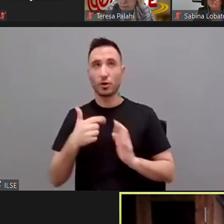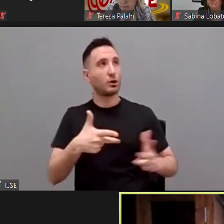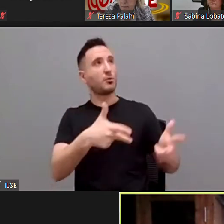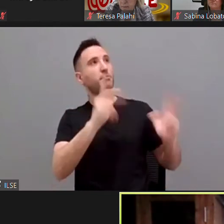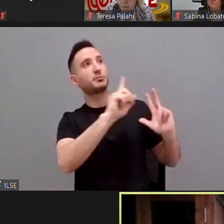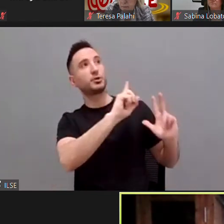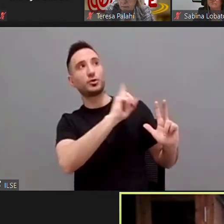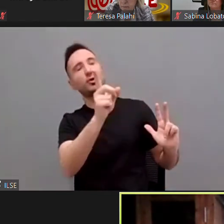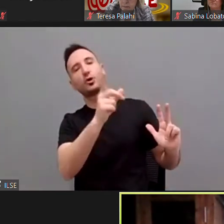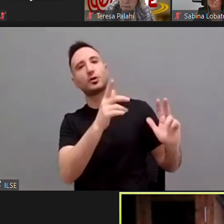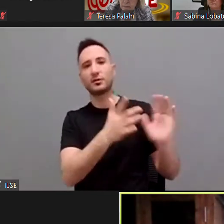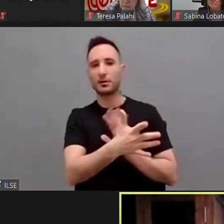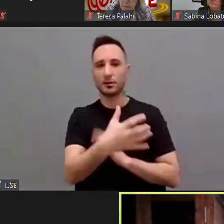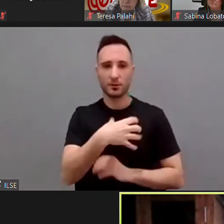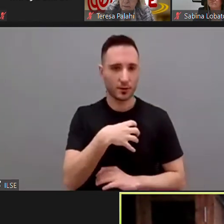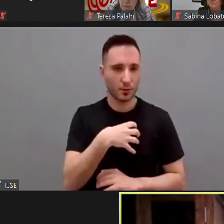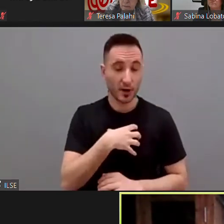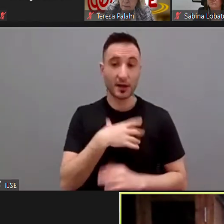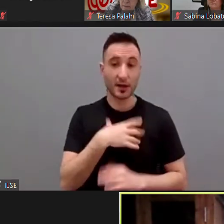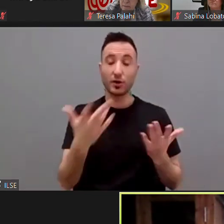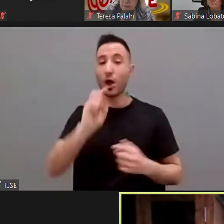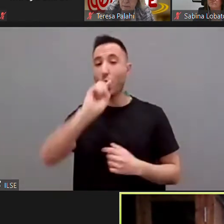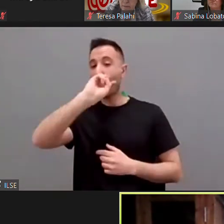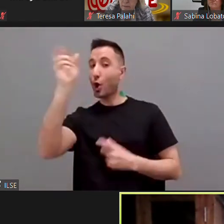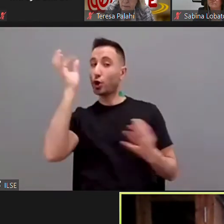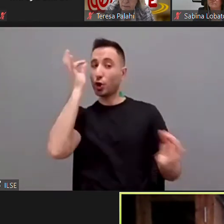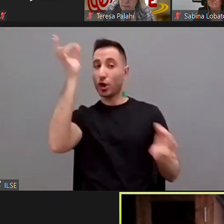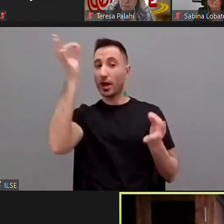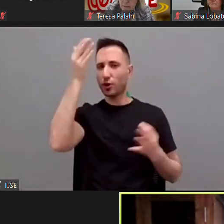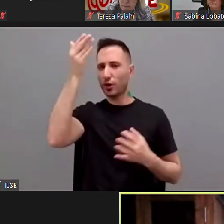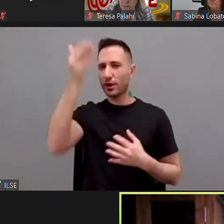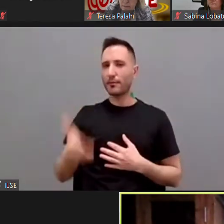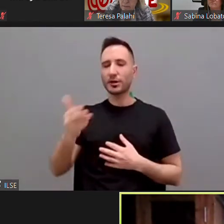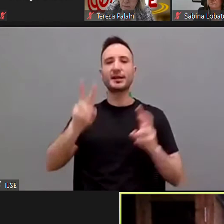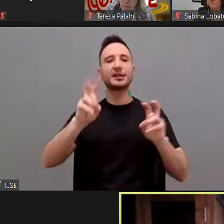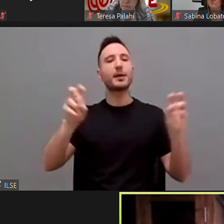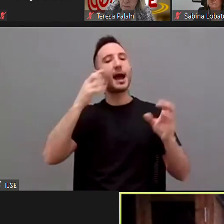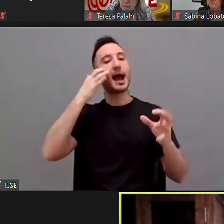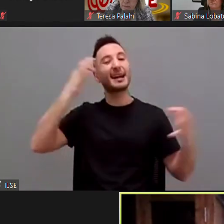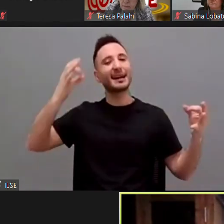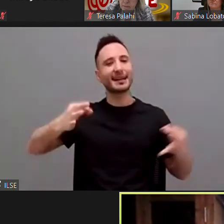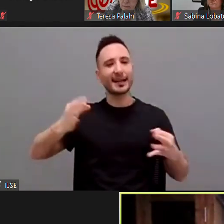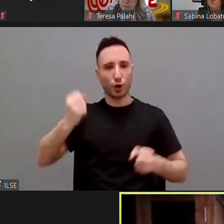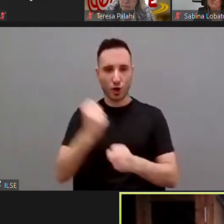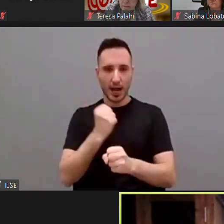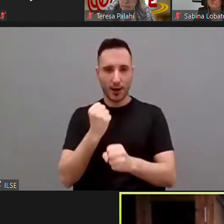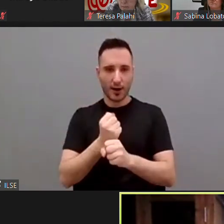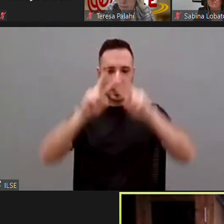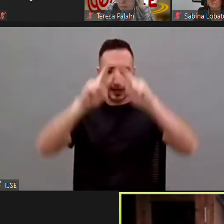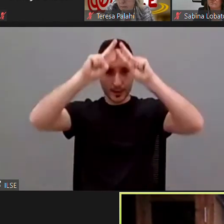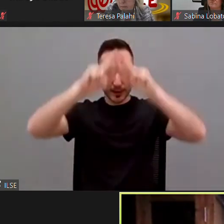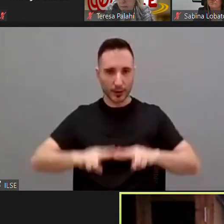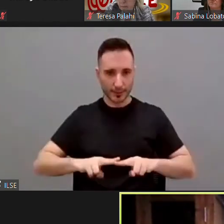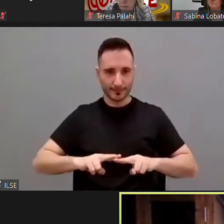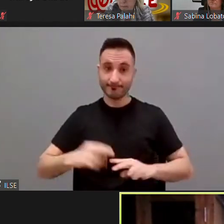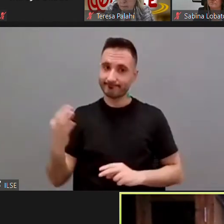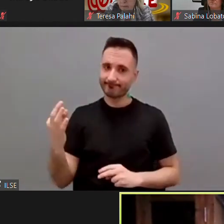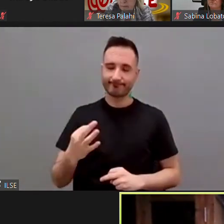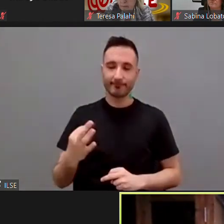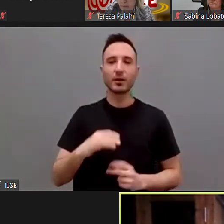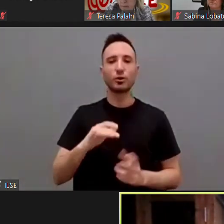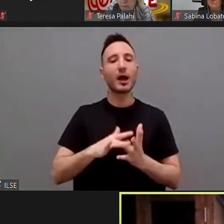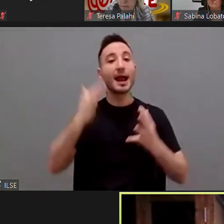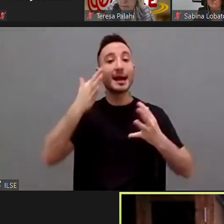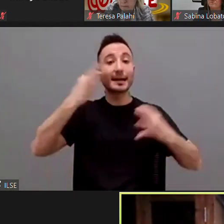Ya otro dato importante, destacable de la ley, es la evaluación de los riesgos laborales. La evaluación de los riesgos laborales se deberá